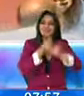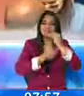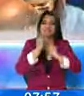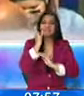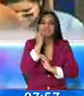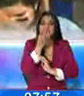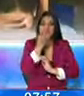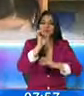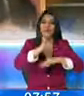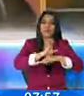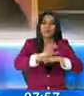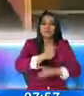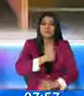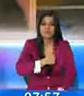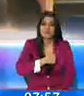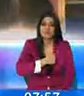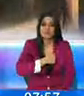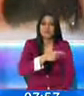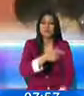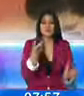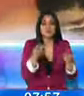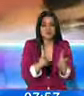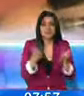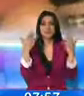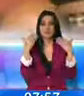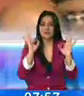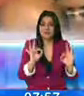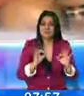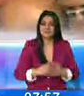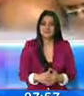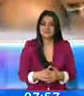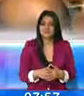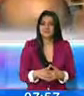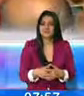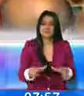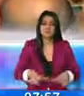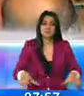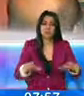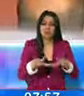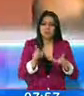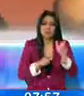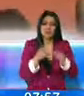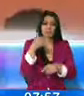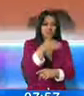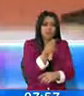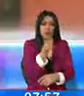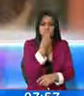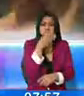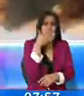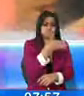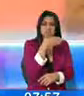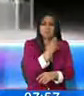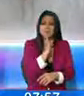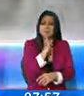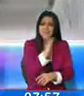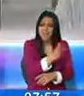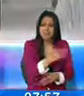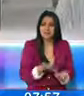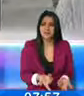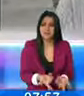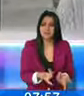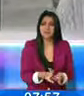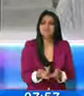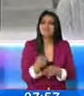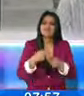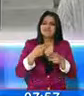que caracteriza a la Perla del Pacífico. Esos lugares a donde las personas siempre van, se los conoce